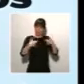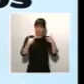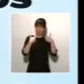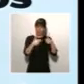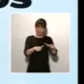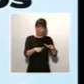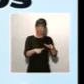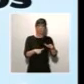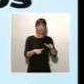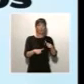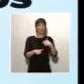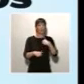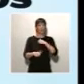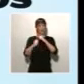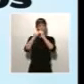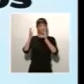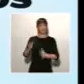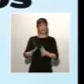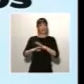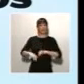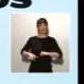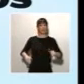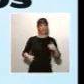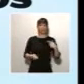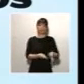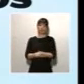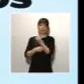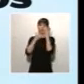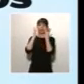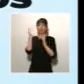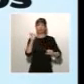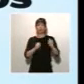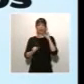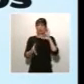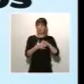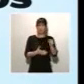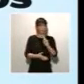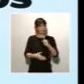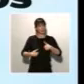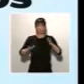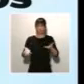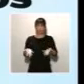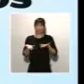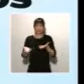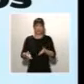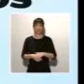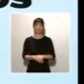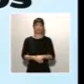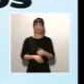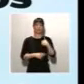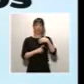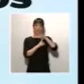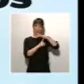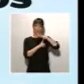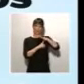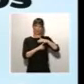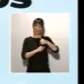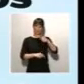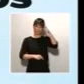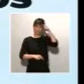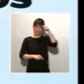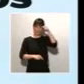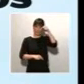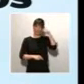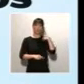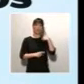hospital en Ibiza. O como nuestro helicóptero, ubicado en Melilla, trasladó las pruebas que se habían realizado, las